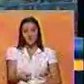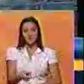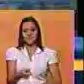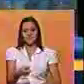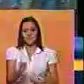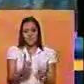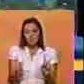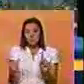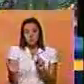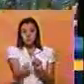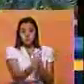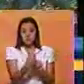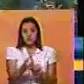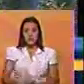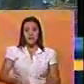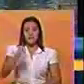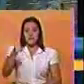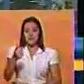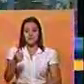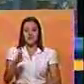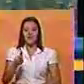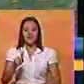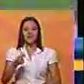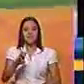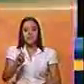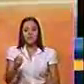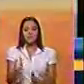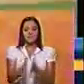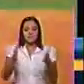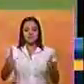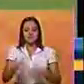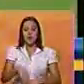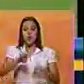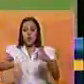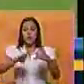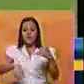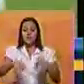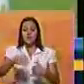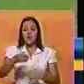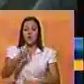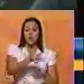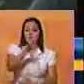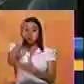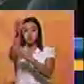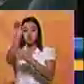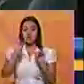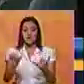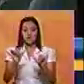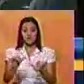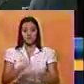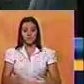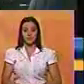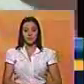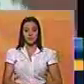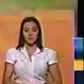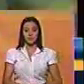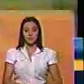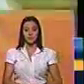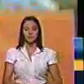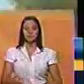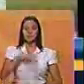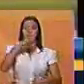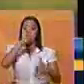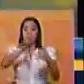circulación para ampliar la ventaja de los mulos. Molina entró en la historia al convertirse en el último jugador en dar un jonrón en este escenario. El primero fue el mítico Babe